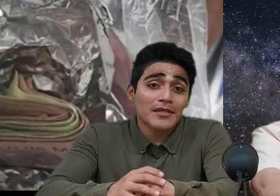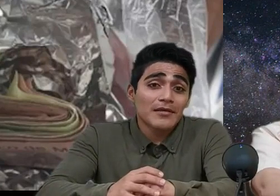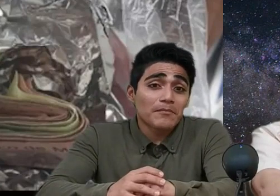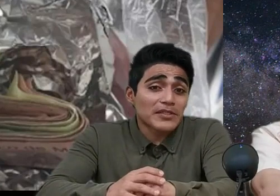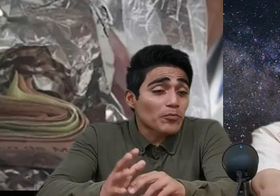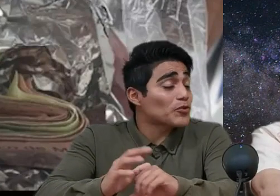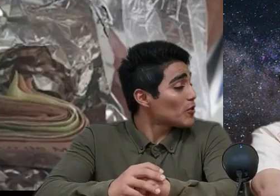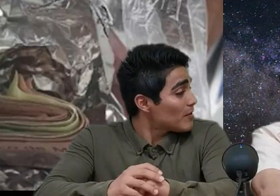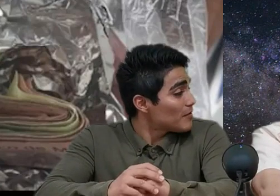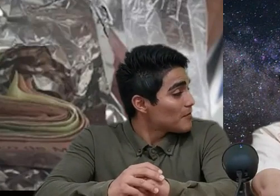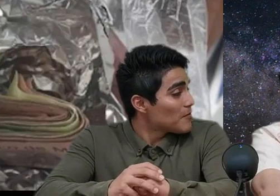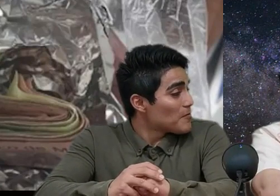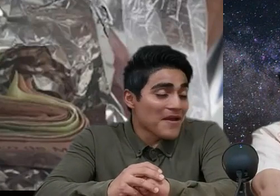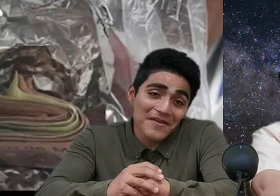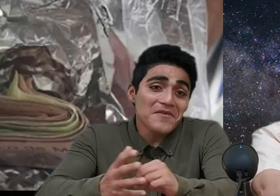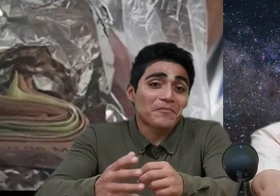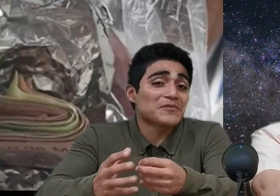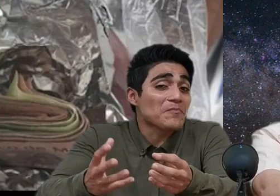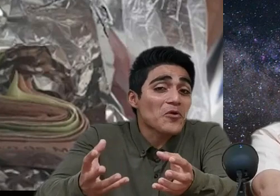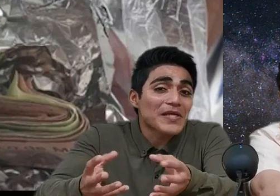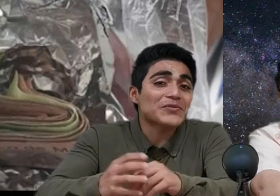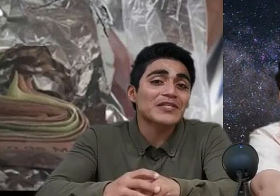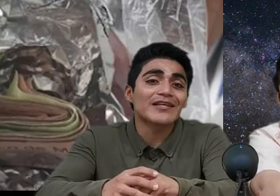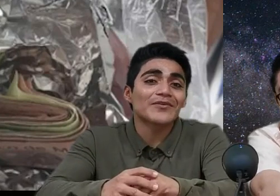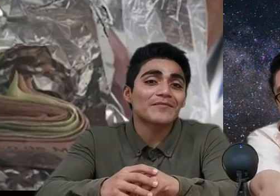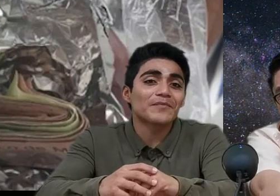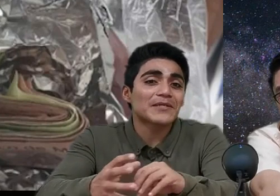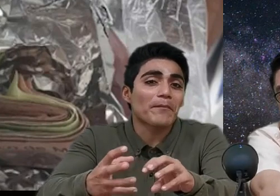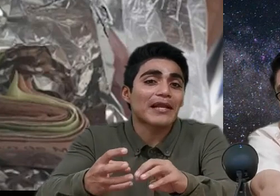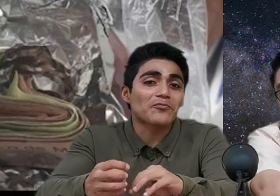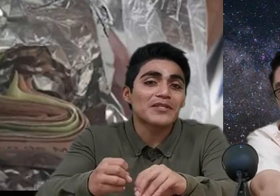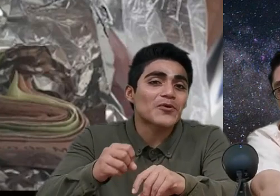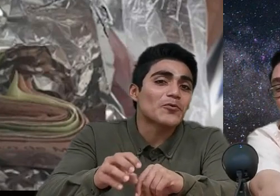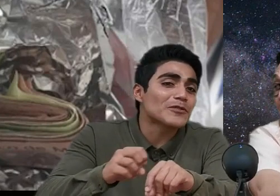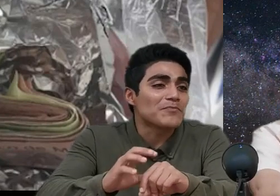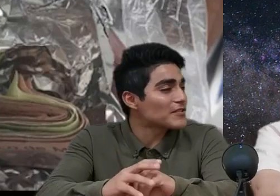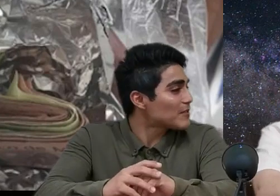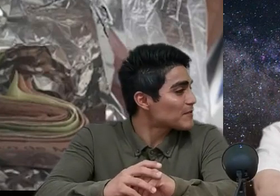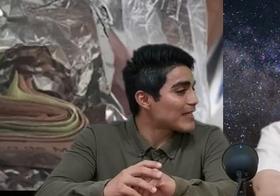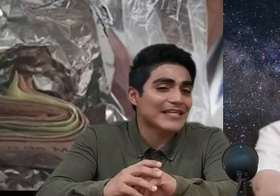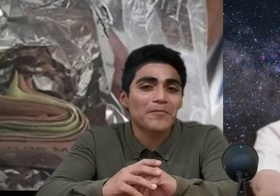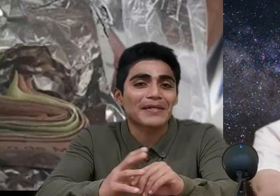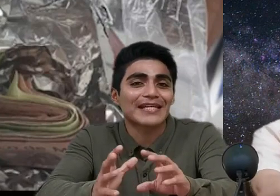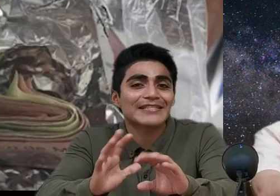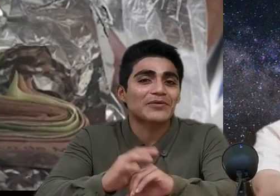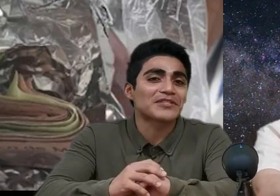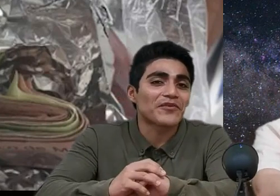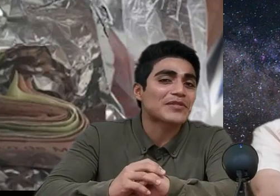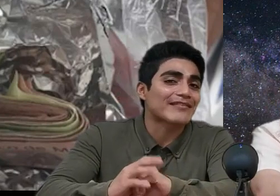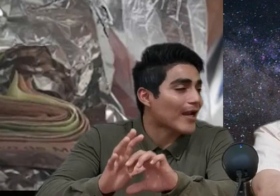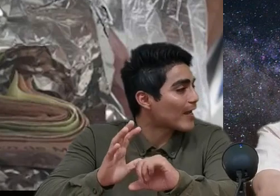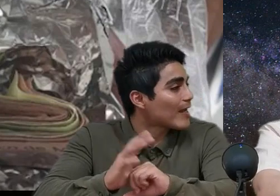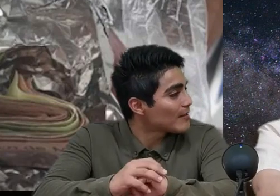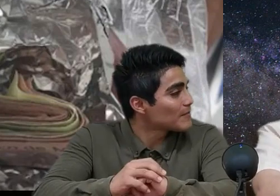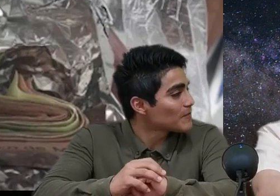estados, pues optó pues envolver su dinero pues en papel aluminio con unos limoncitos, haciendo pasarse como si